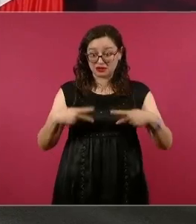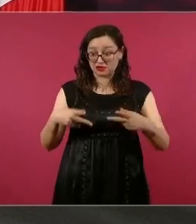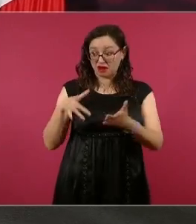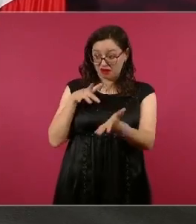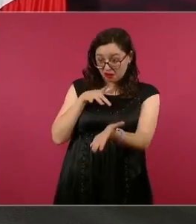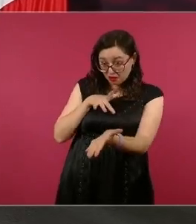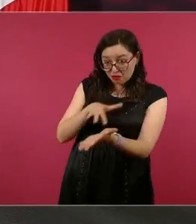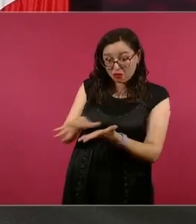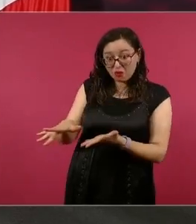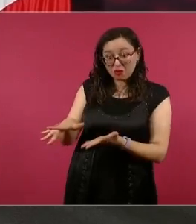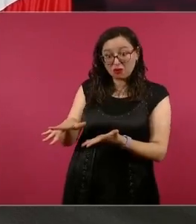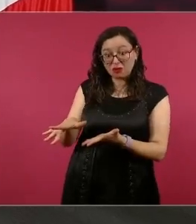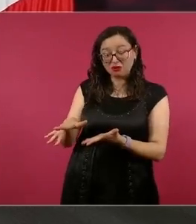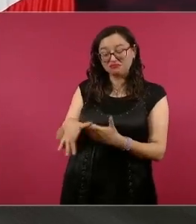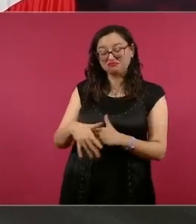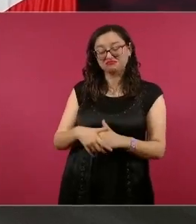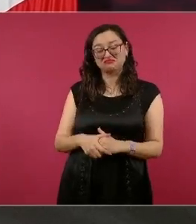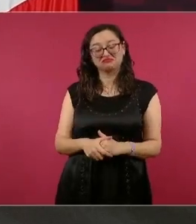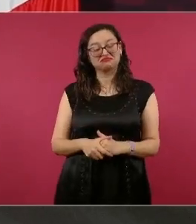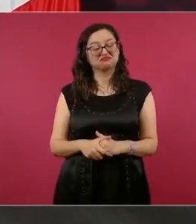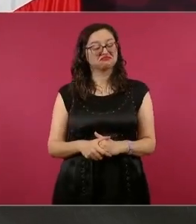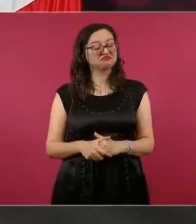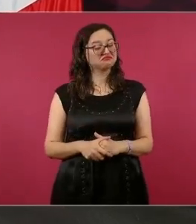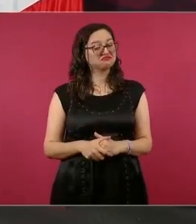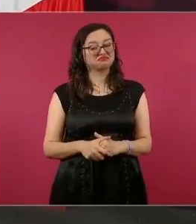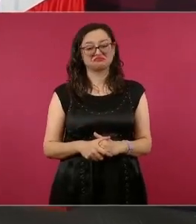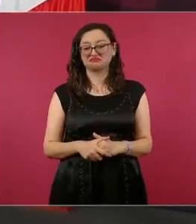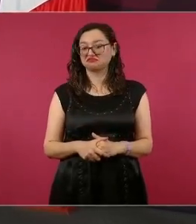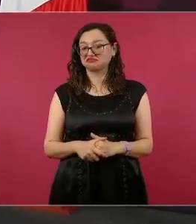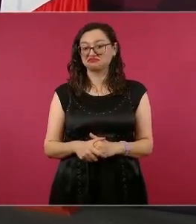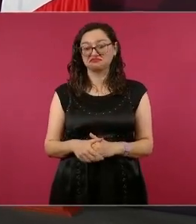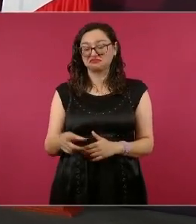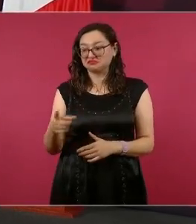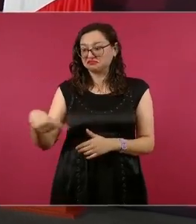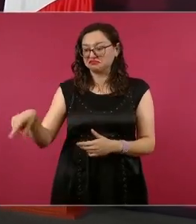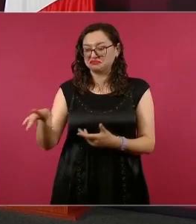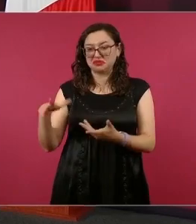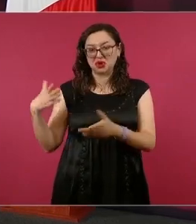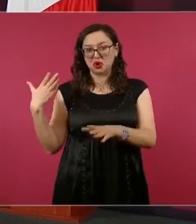una verdadera oposición que hace falta,